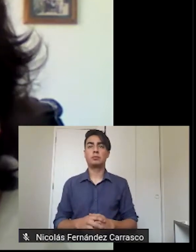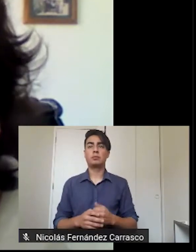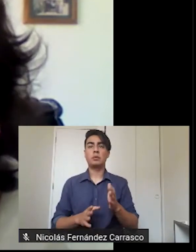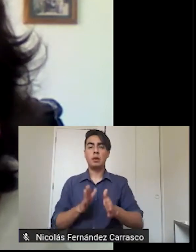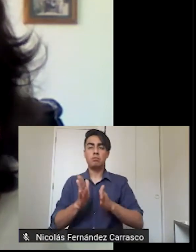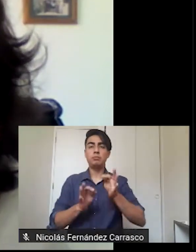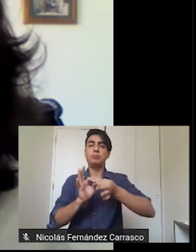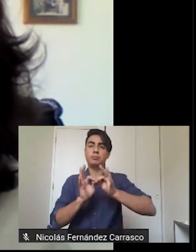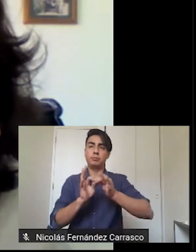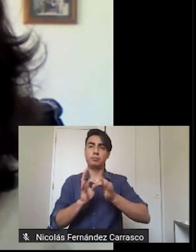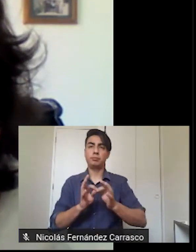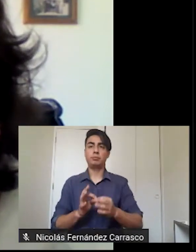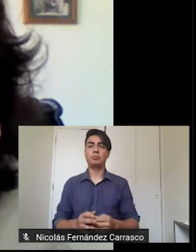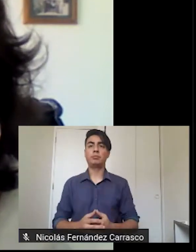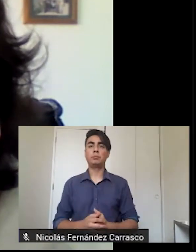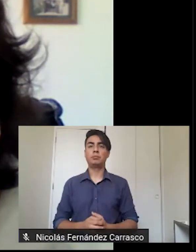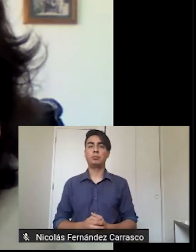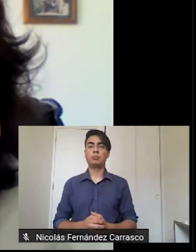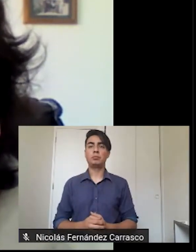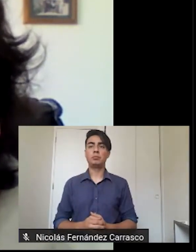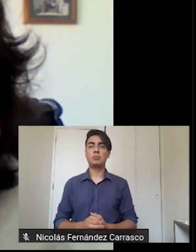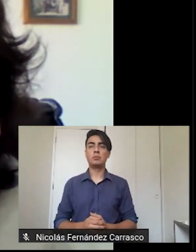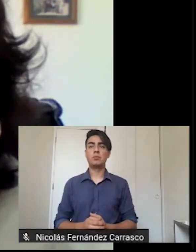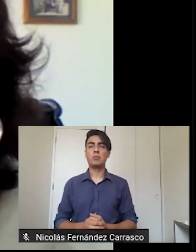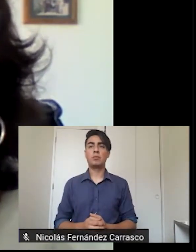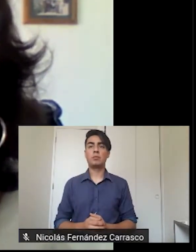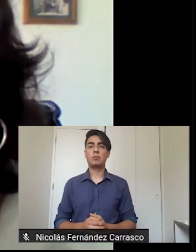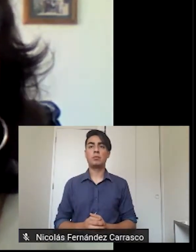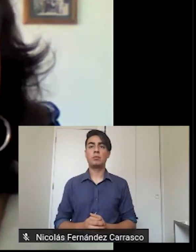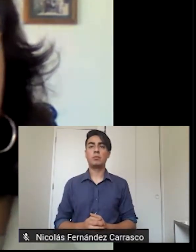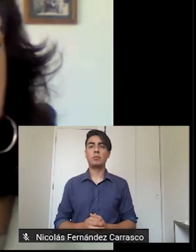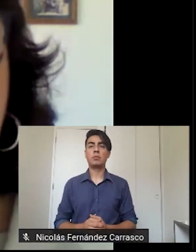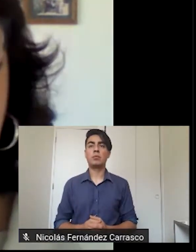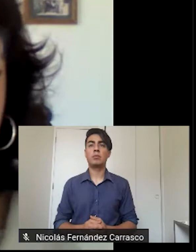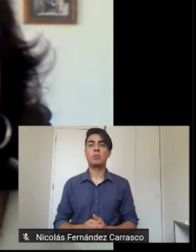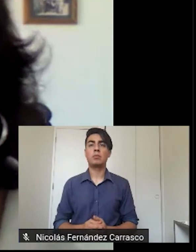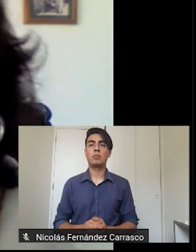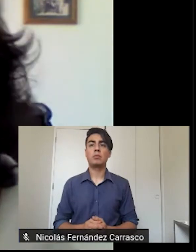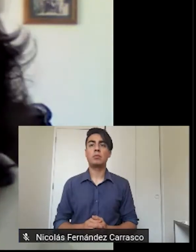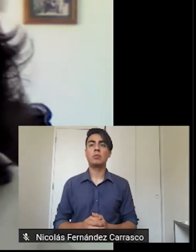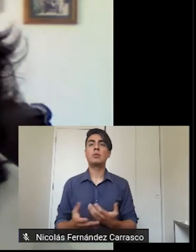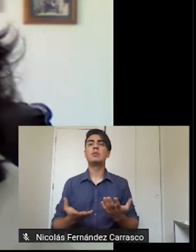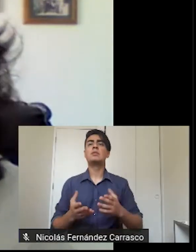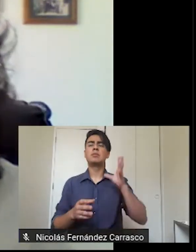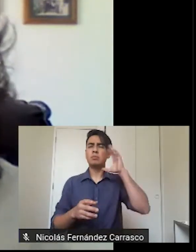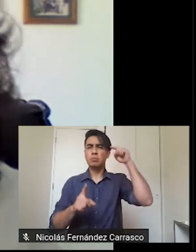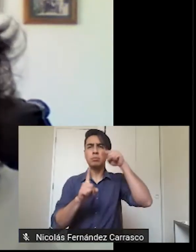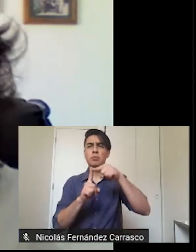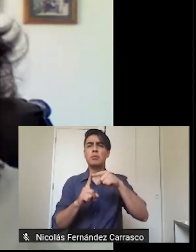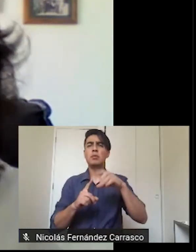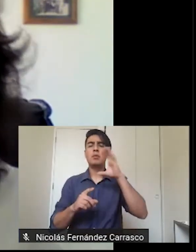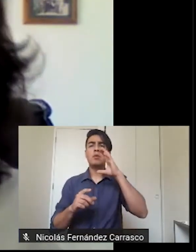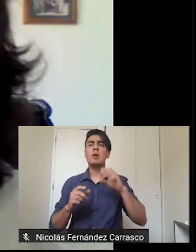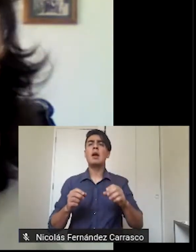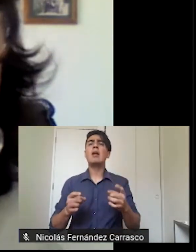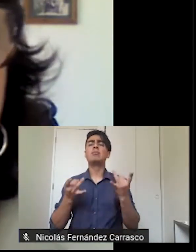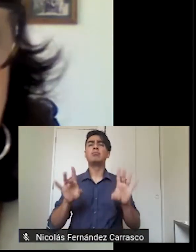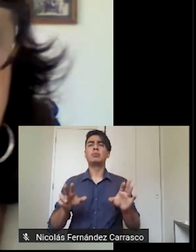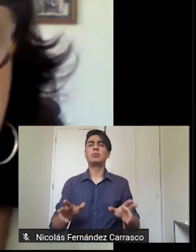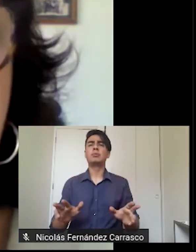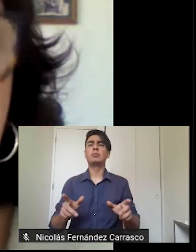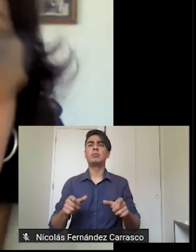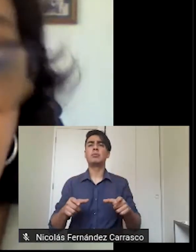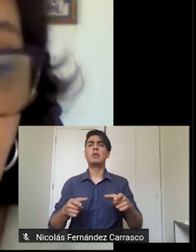señas. Bien. Desde que Chile recuperó la democracia... Chile started to be a democratic country